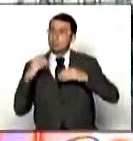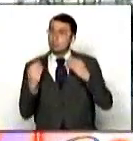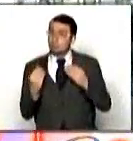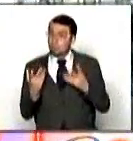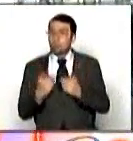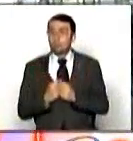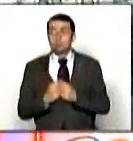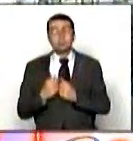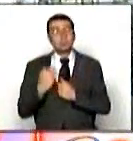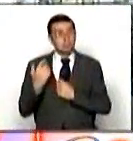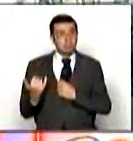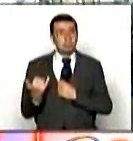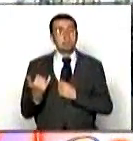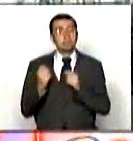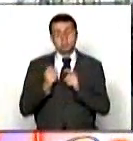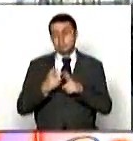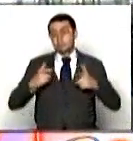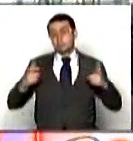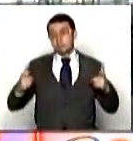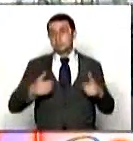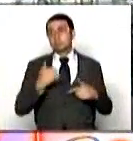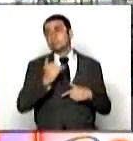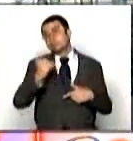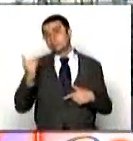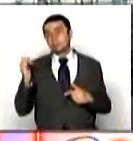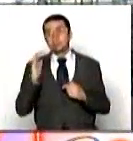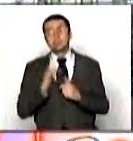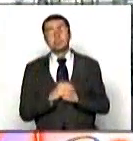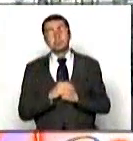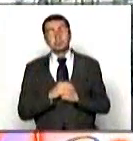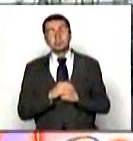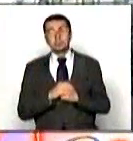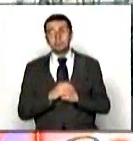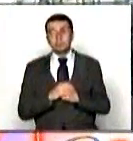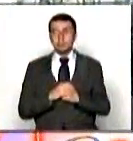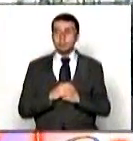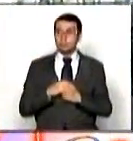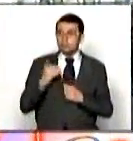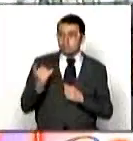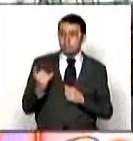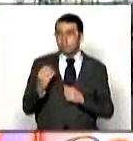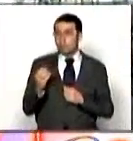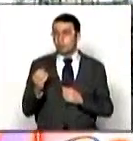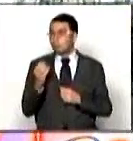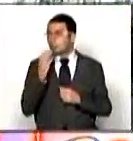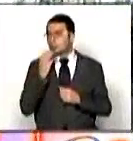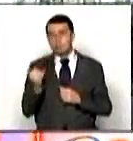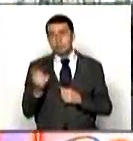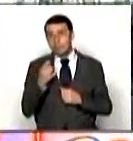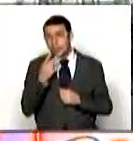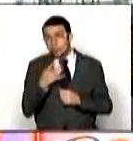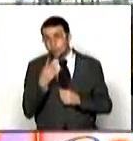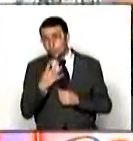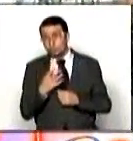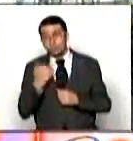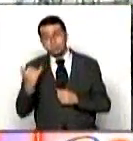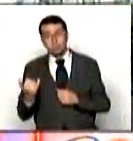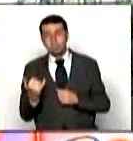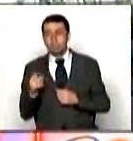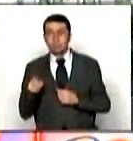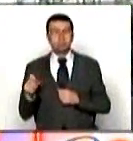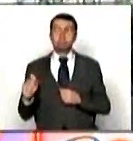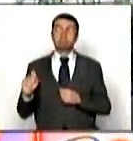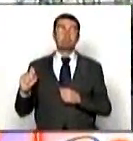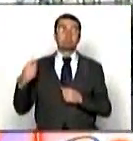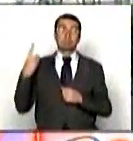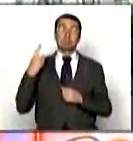vez afloran más los productos que tienen ese tipo de elementos que usted menciona, los azúcares fundamentalmente, que es el principal